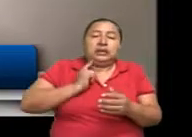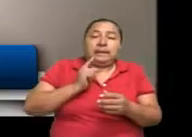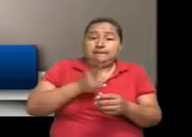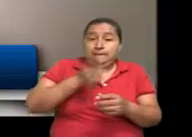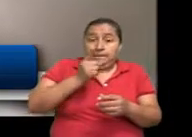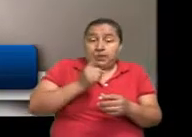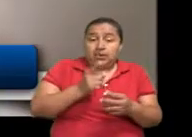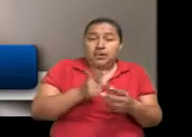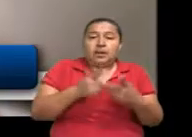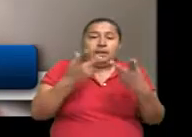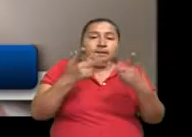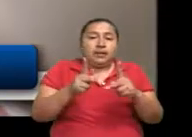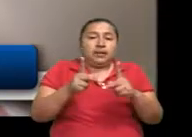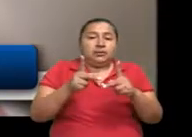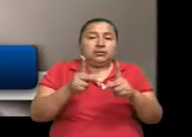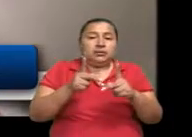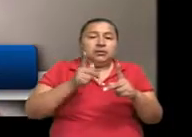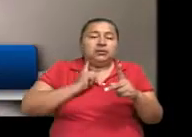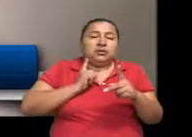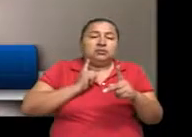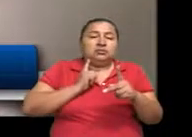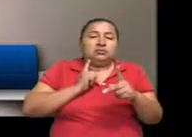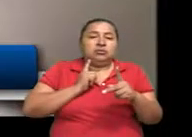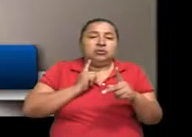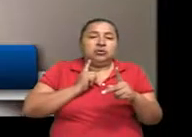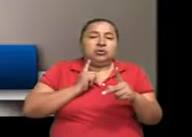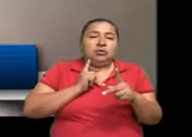pene y va, o tenga